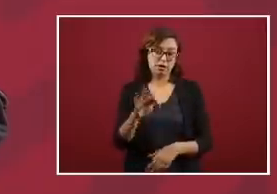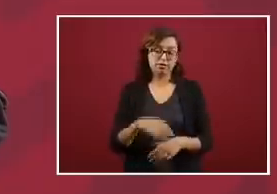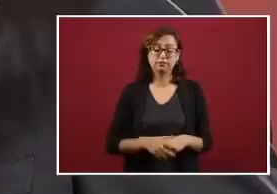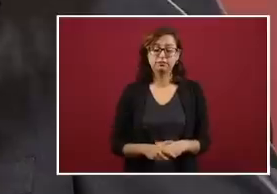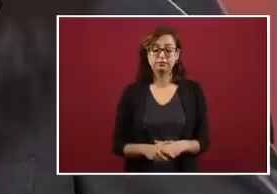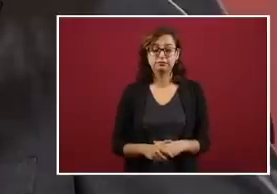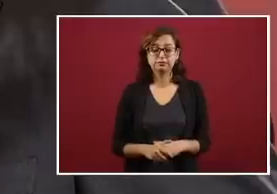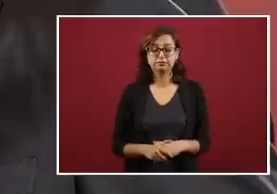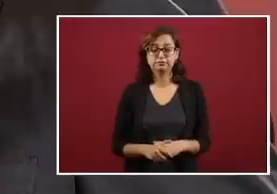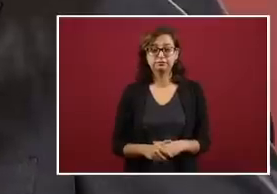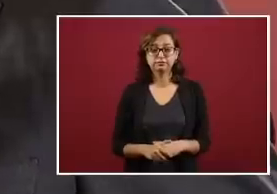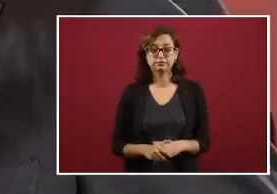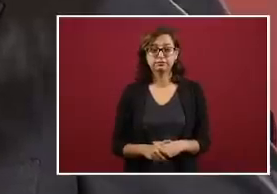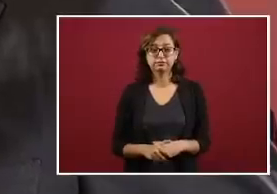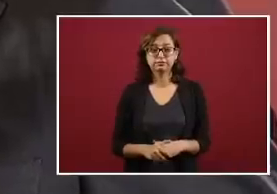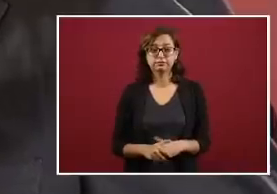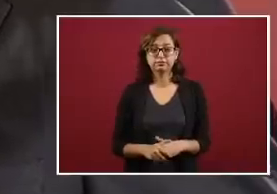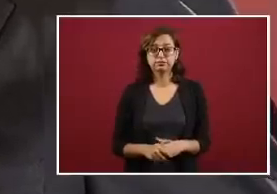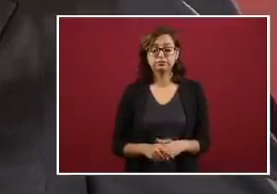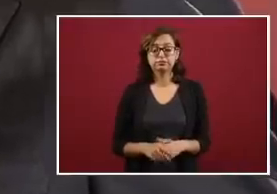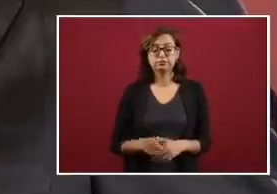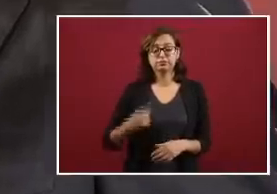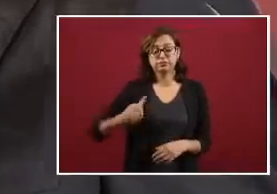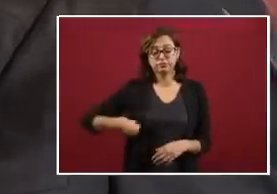Nosotros hemos decidido no